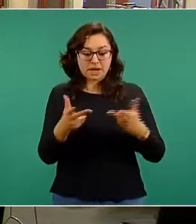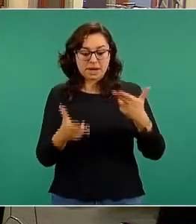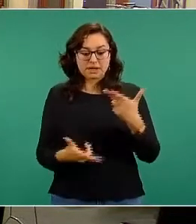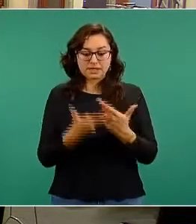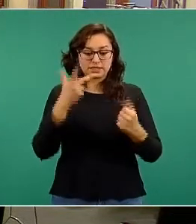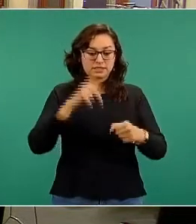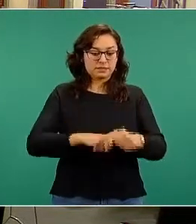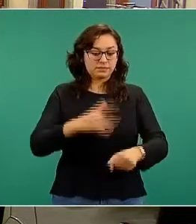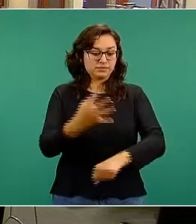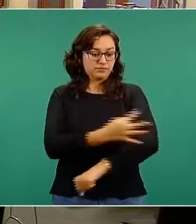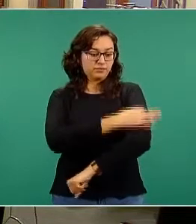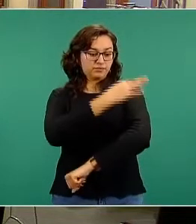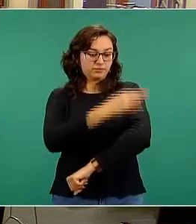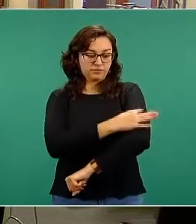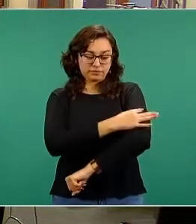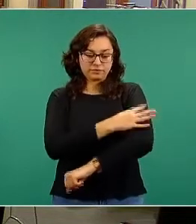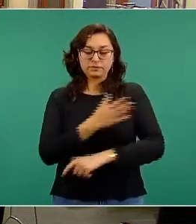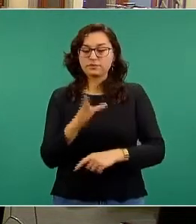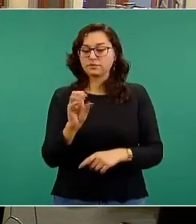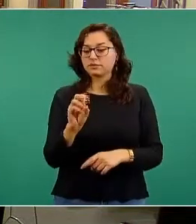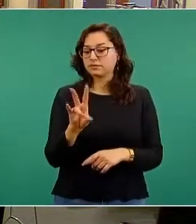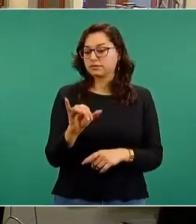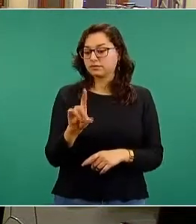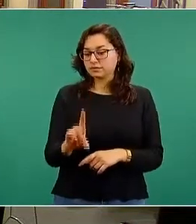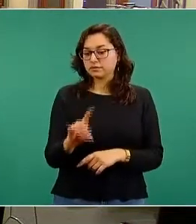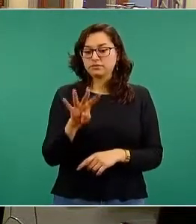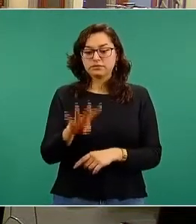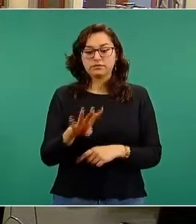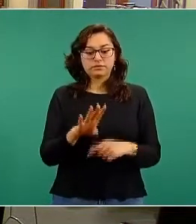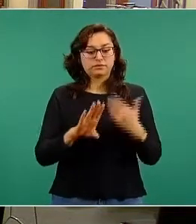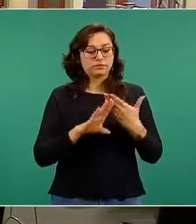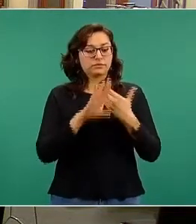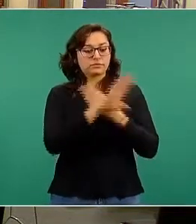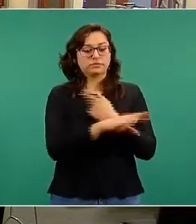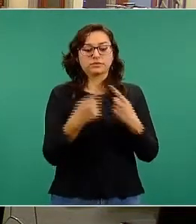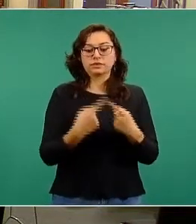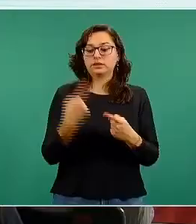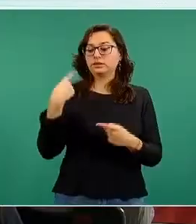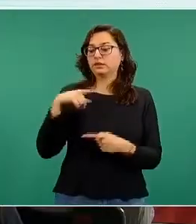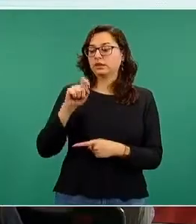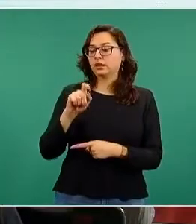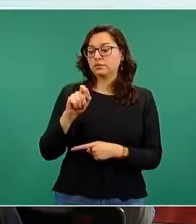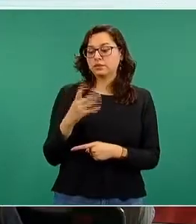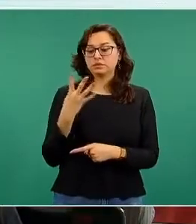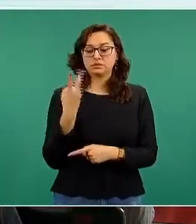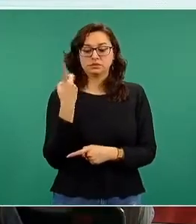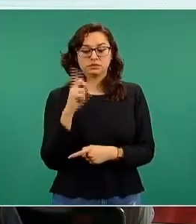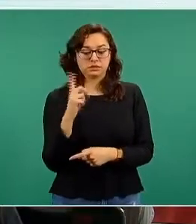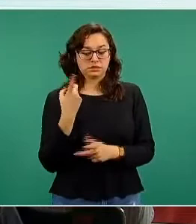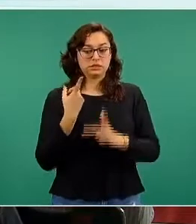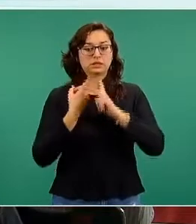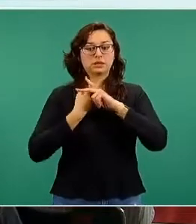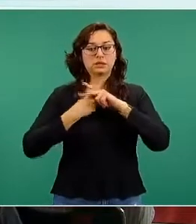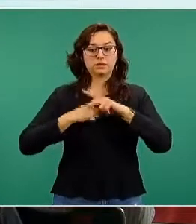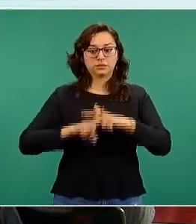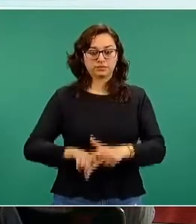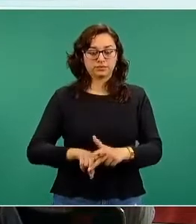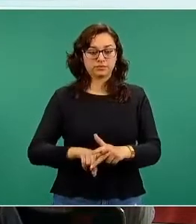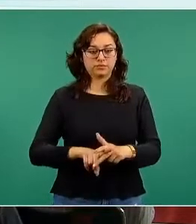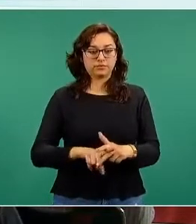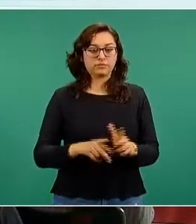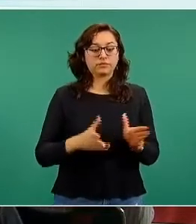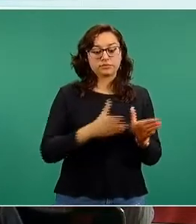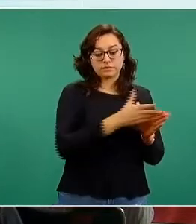SARS-CoV-2 para prevenir COVID-19. Este empezó el 24 de diciembre y tuvimos una fase